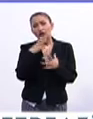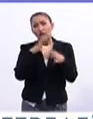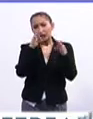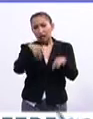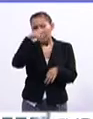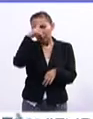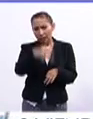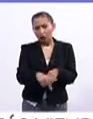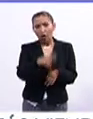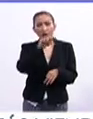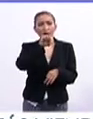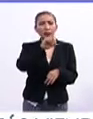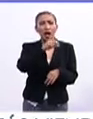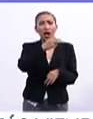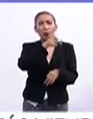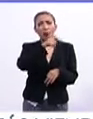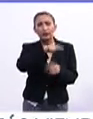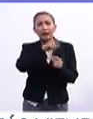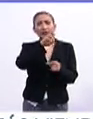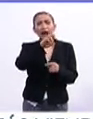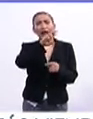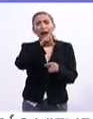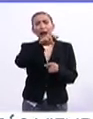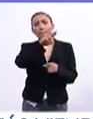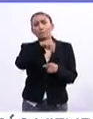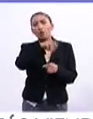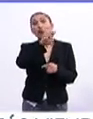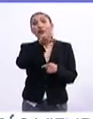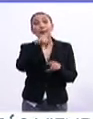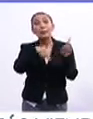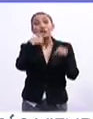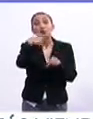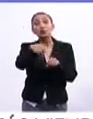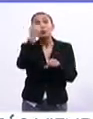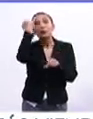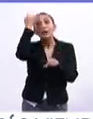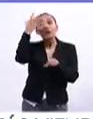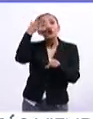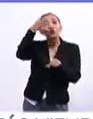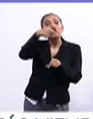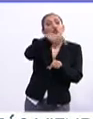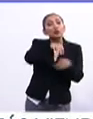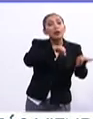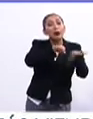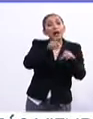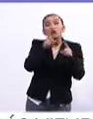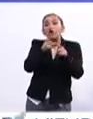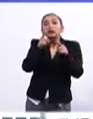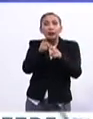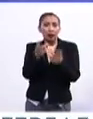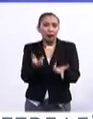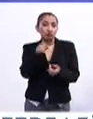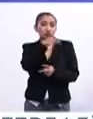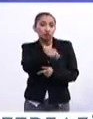oficiales en México, náhuatl, rarámuri, en fin. Depende mucho tu proyecto académico, qué quieras trabajar, por